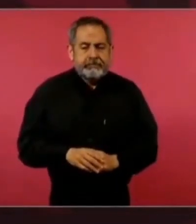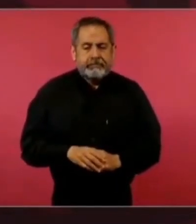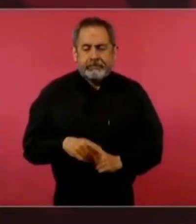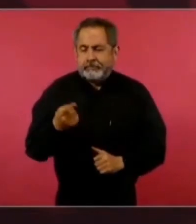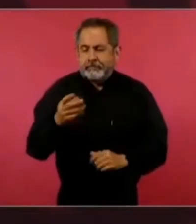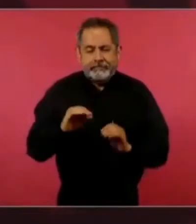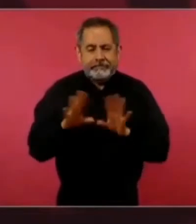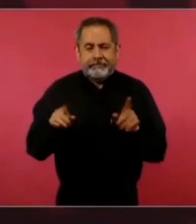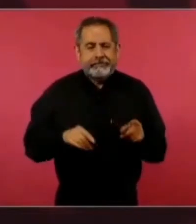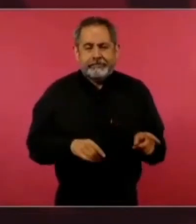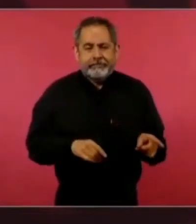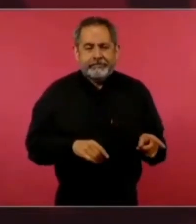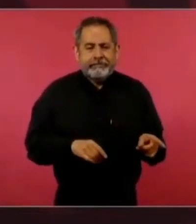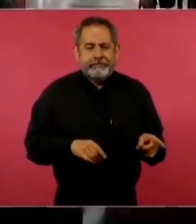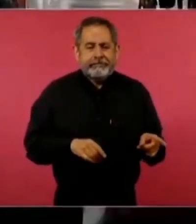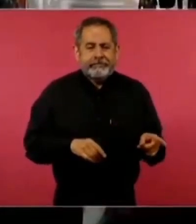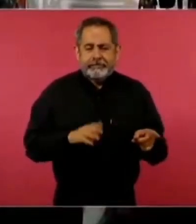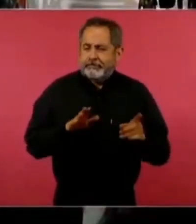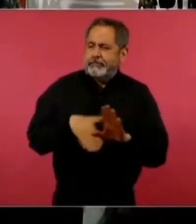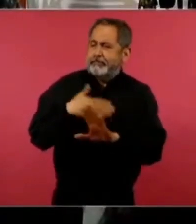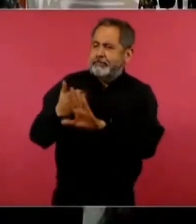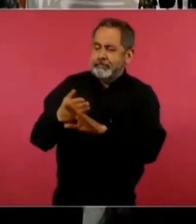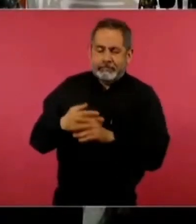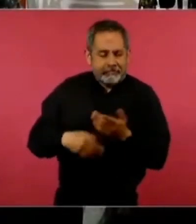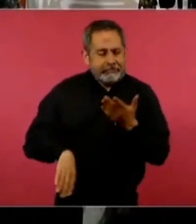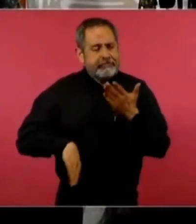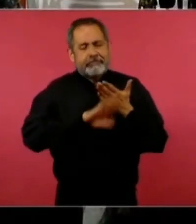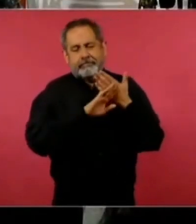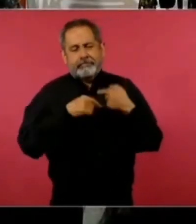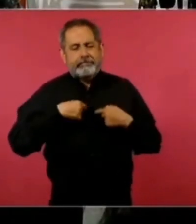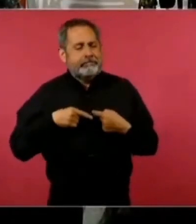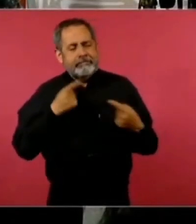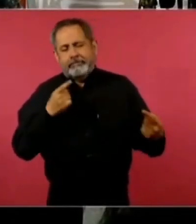obviamente contrario a nosotros.